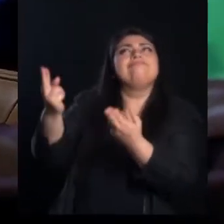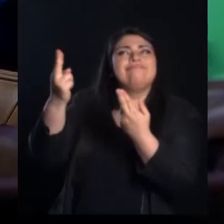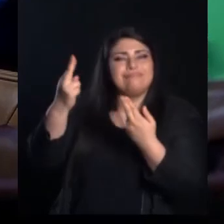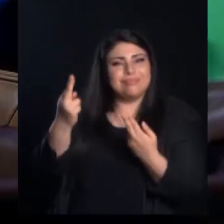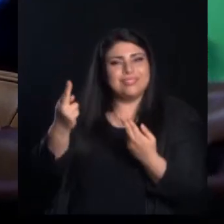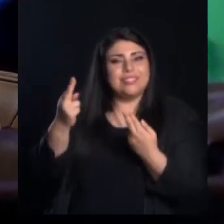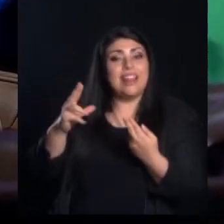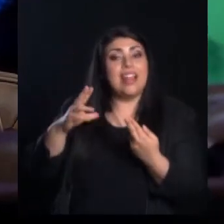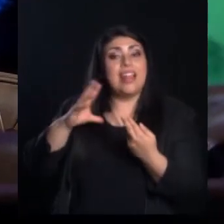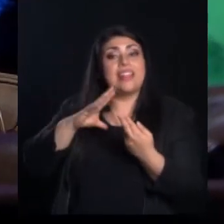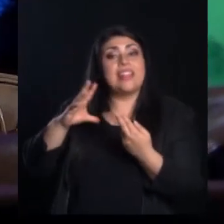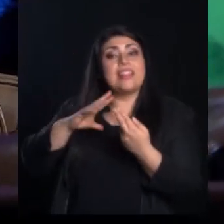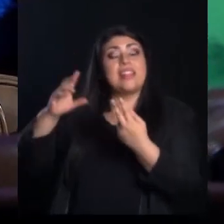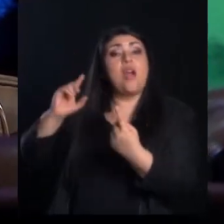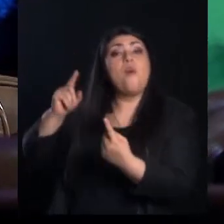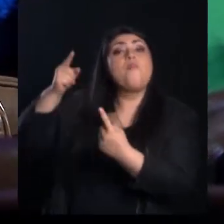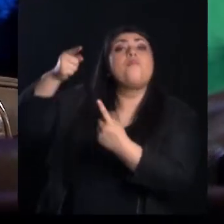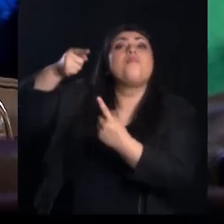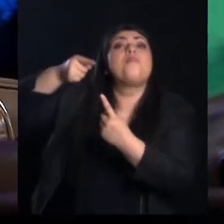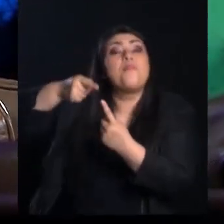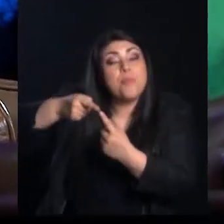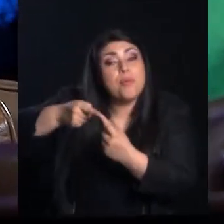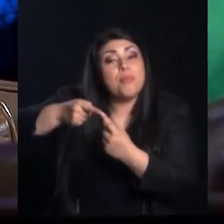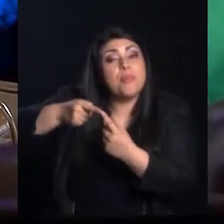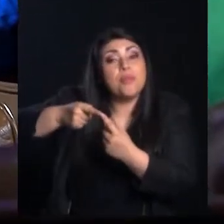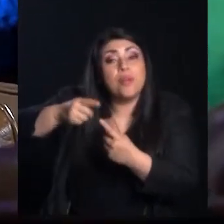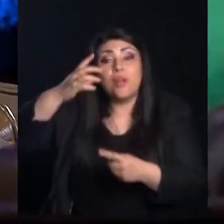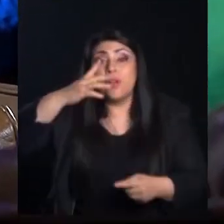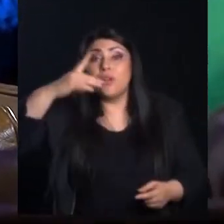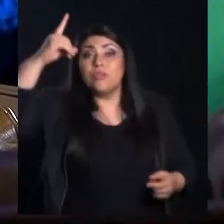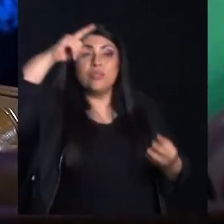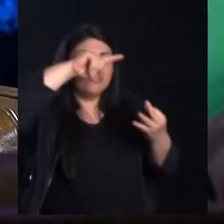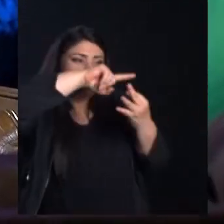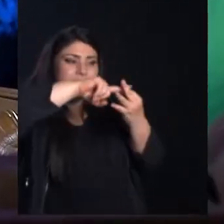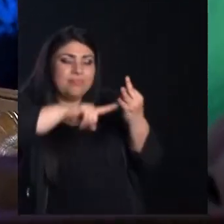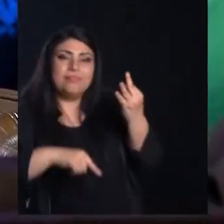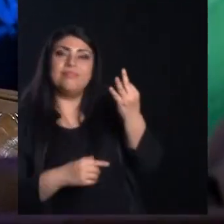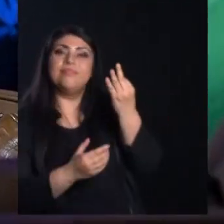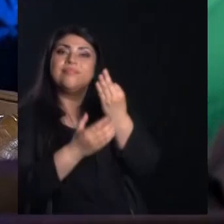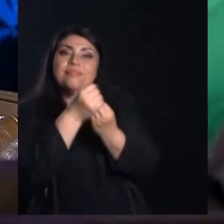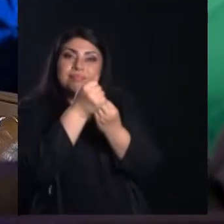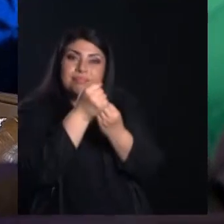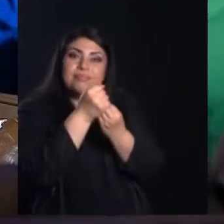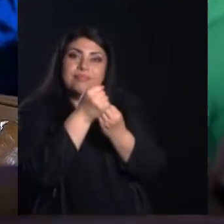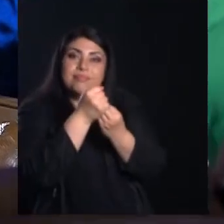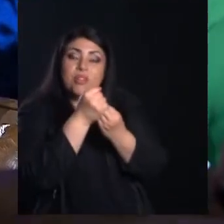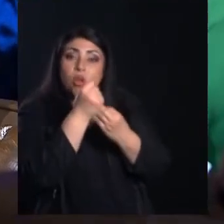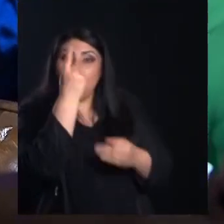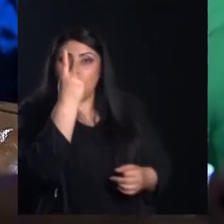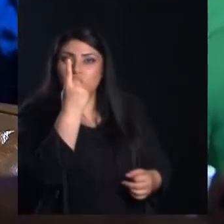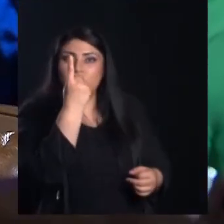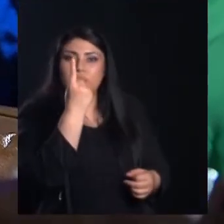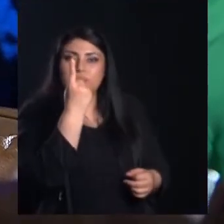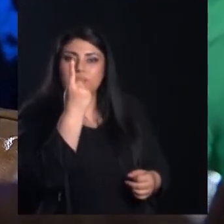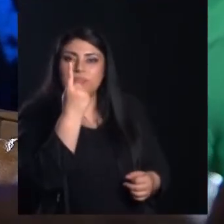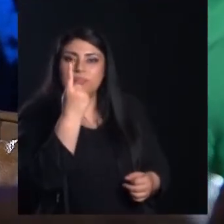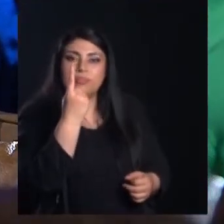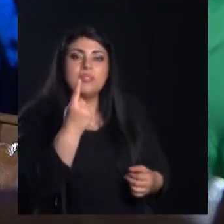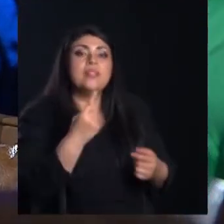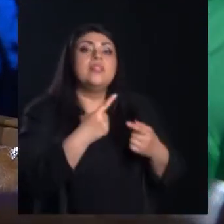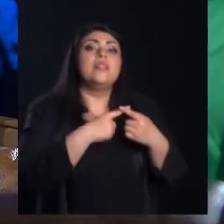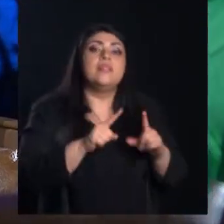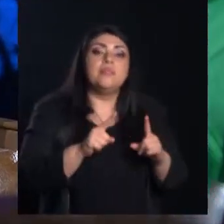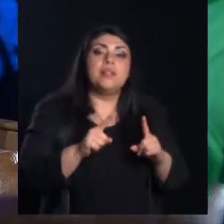suena como redundante no porque nuestro dios es trino y el espíritu santo ven jesús y dios son dios pero